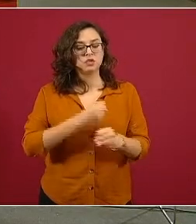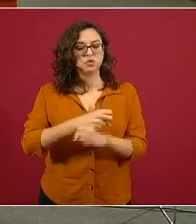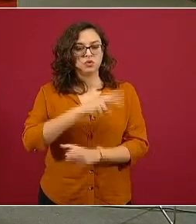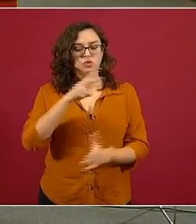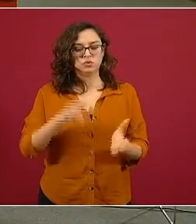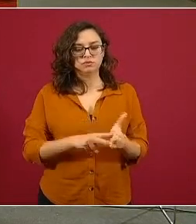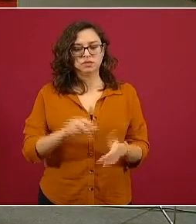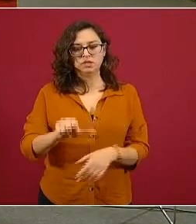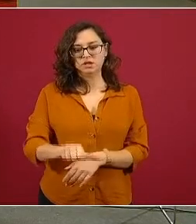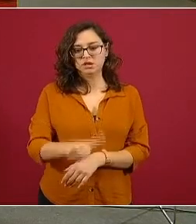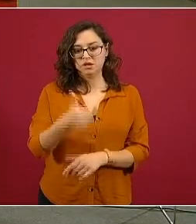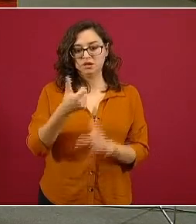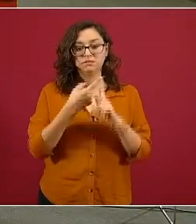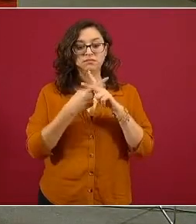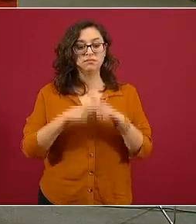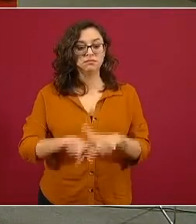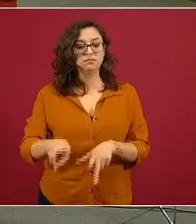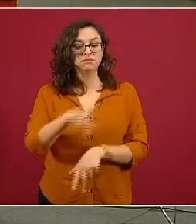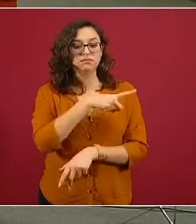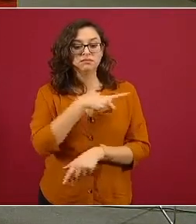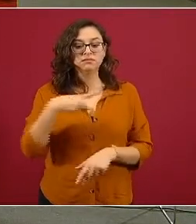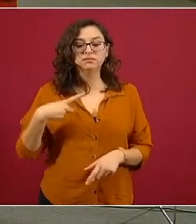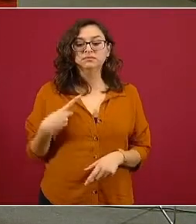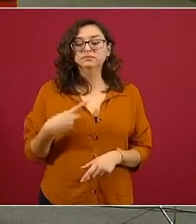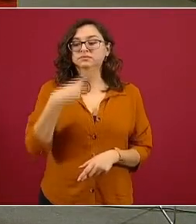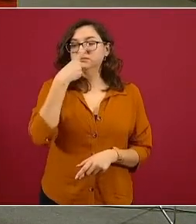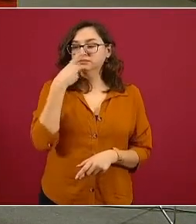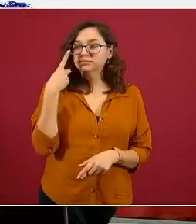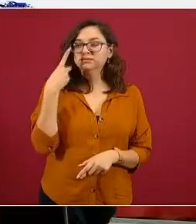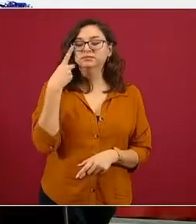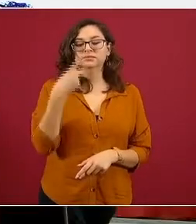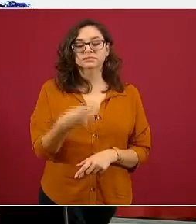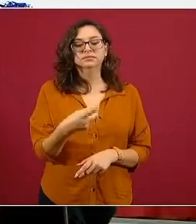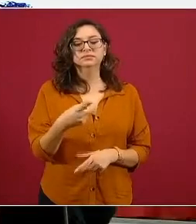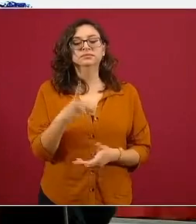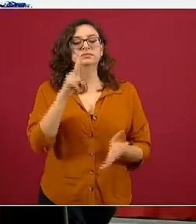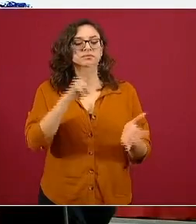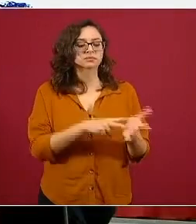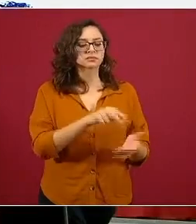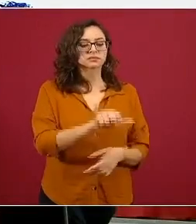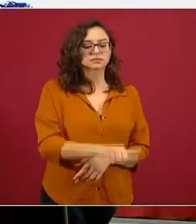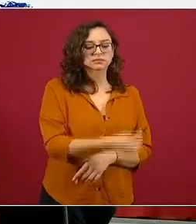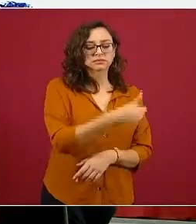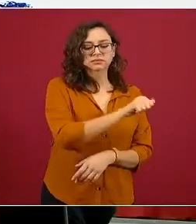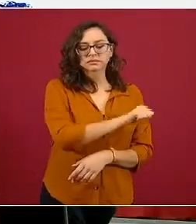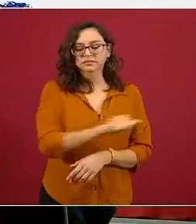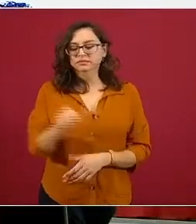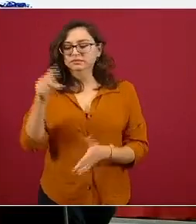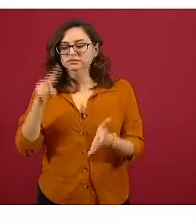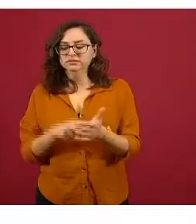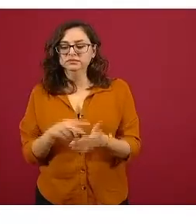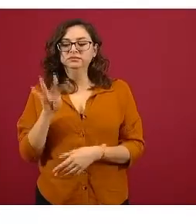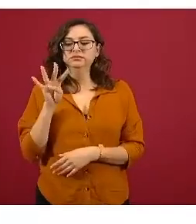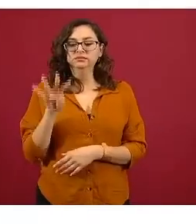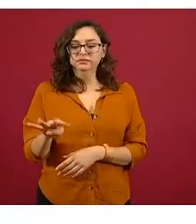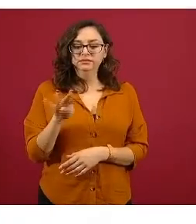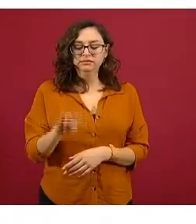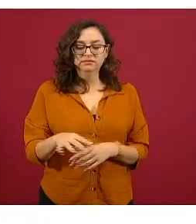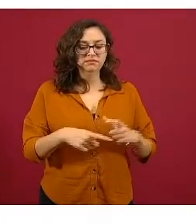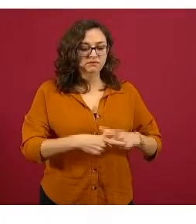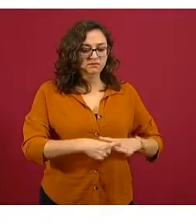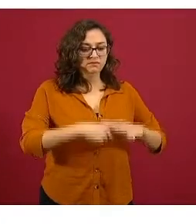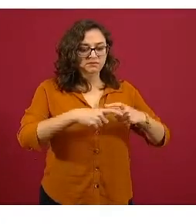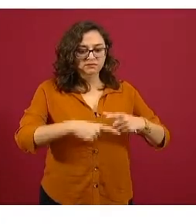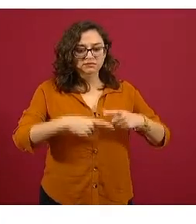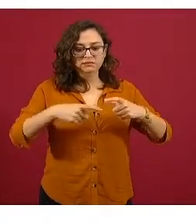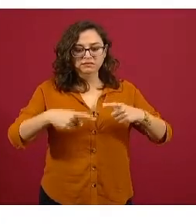debo decirles que se ha observado desde 2011 hasta 2019 un crecimiento